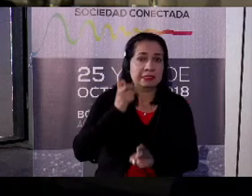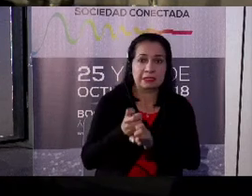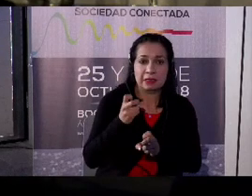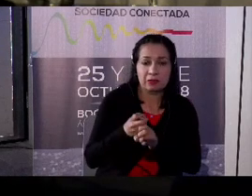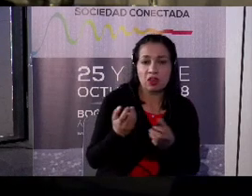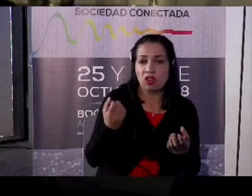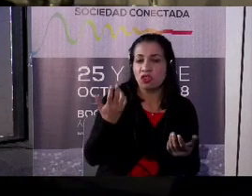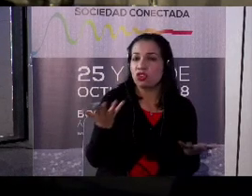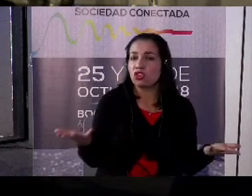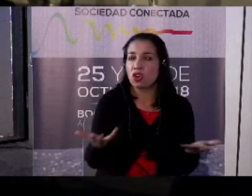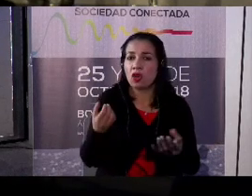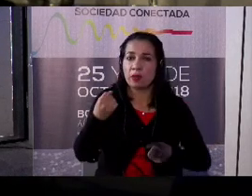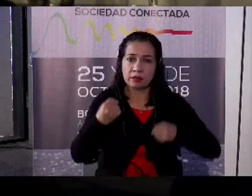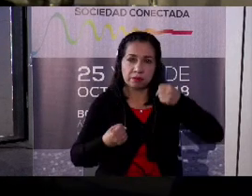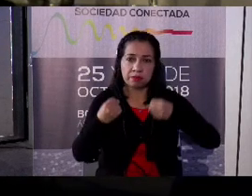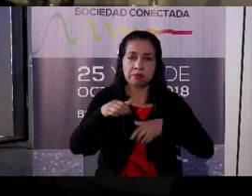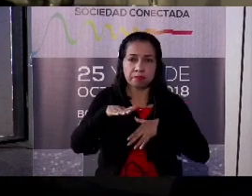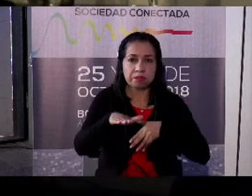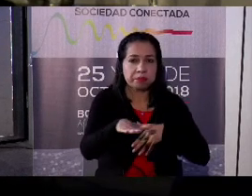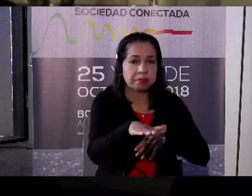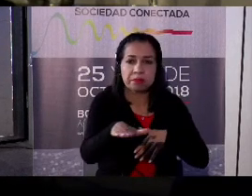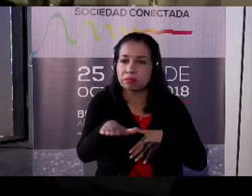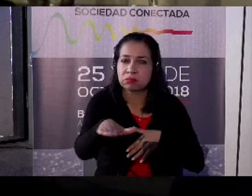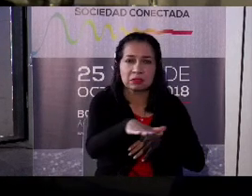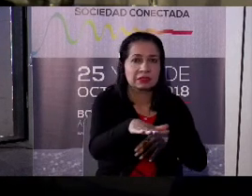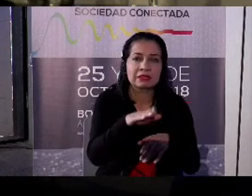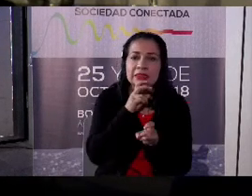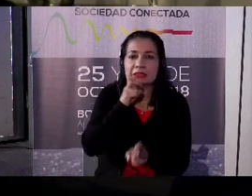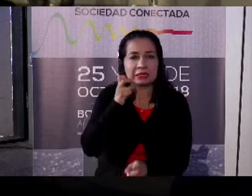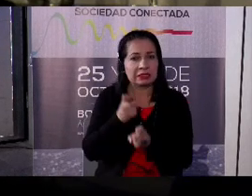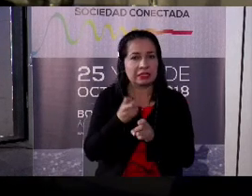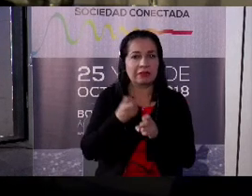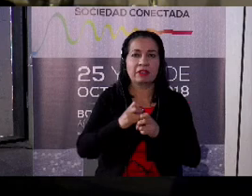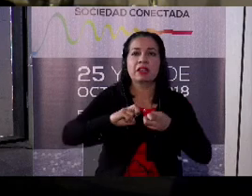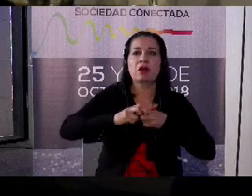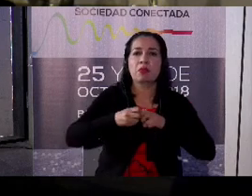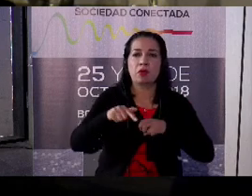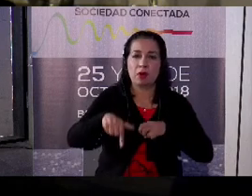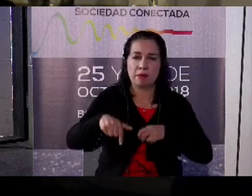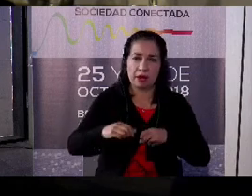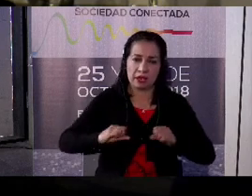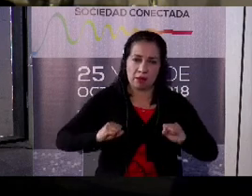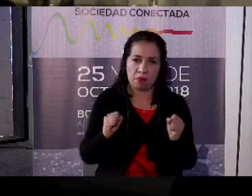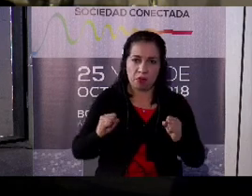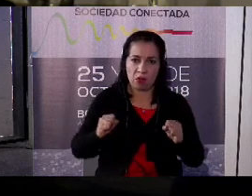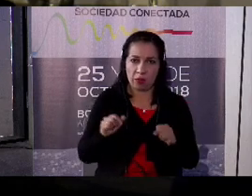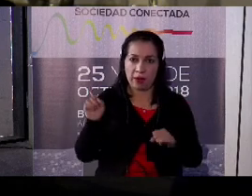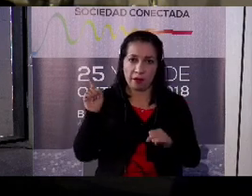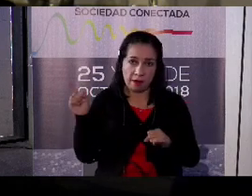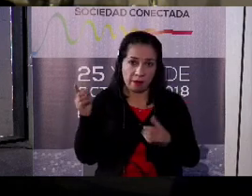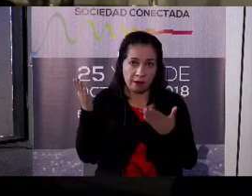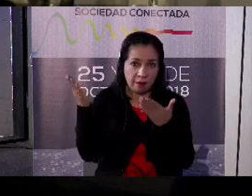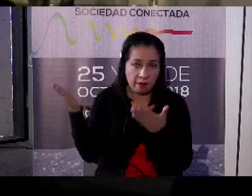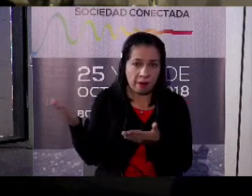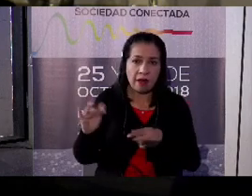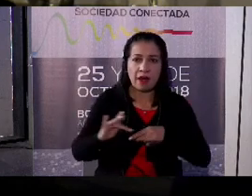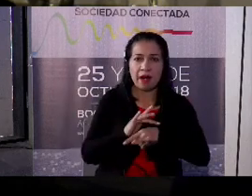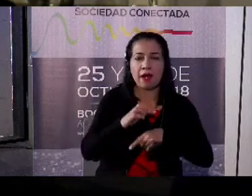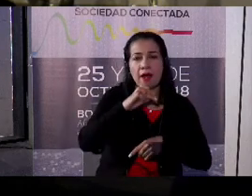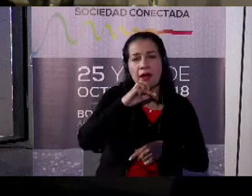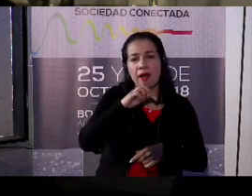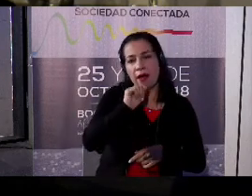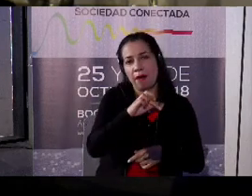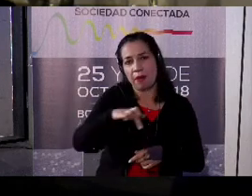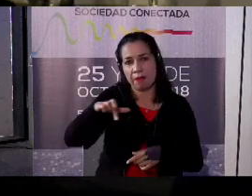cupo un espacio para parquear es un gran problema esto es una aplicación con la cual hemos